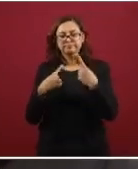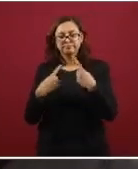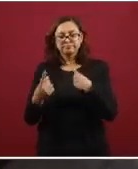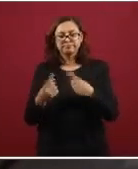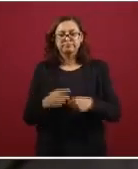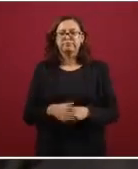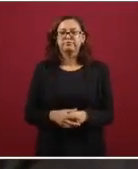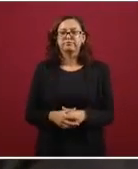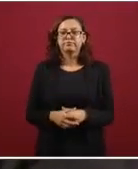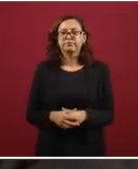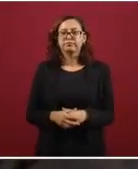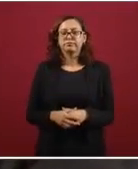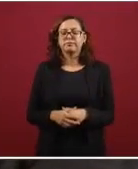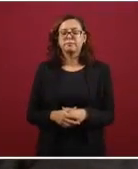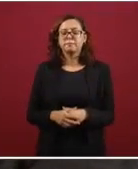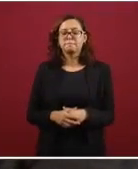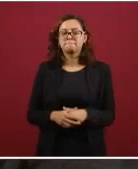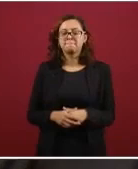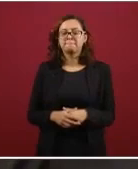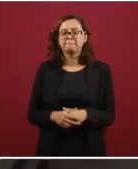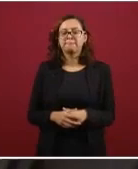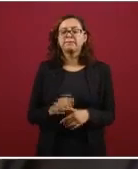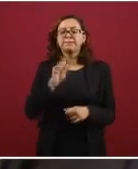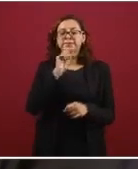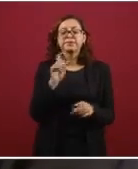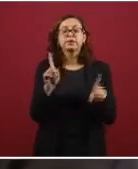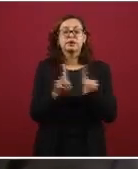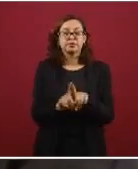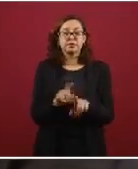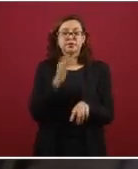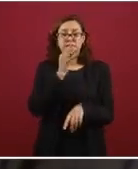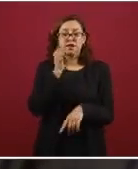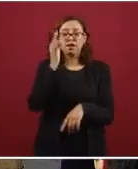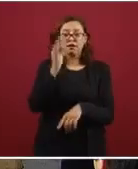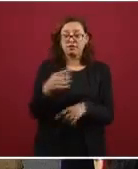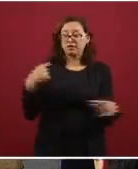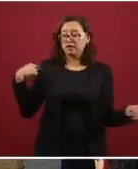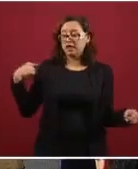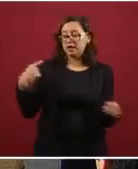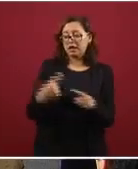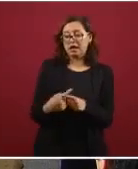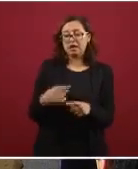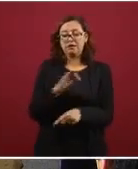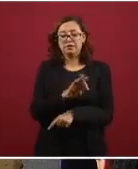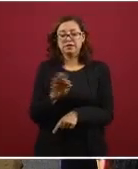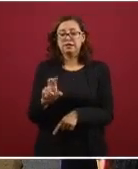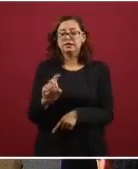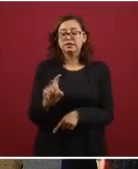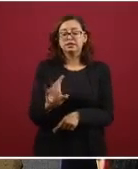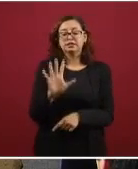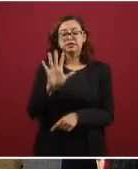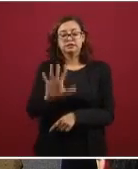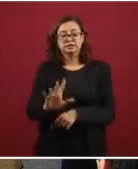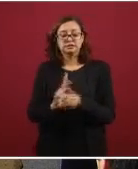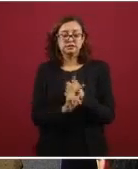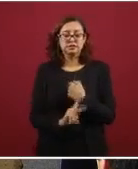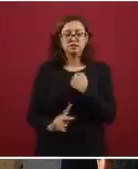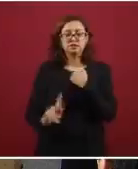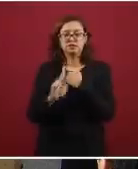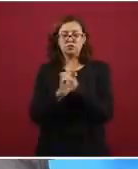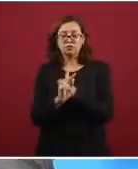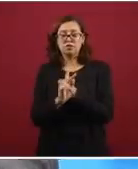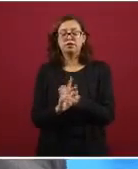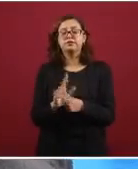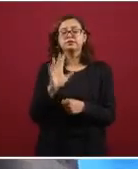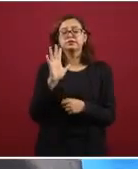Les informo también que tenemos a esta fecha 35 países, 5 agencias de